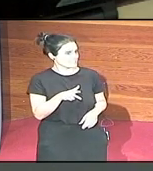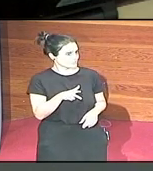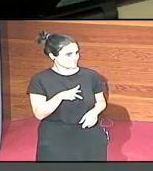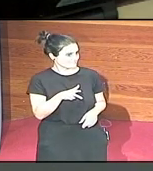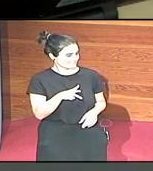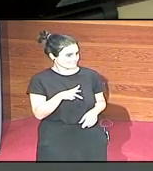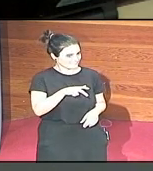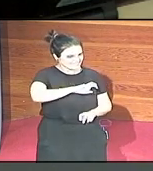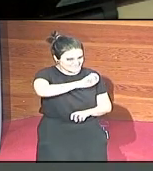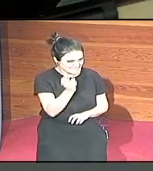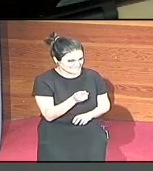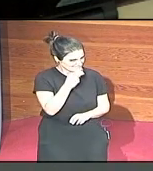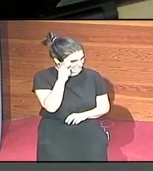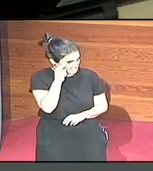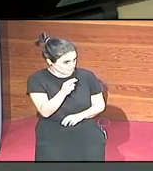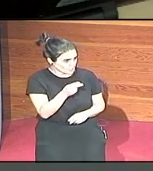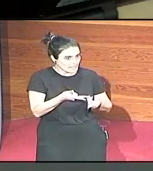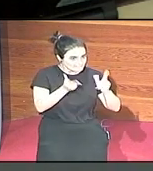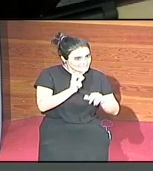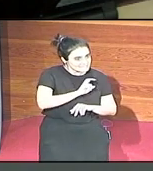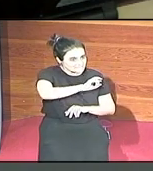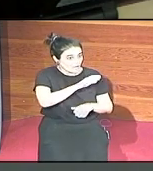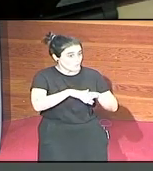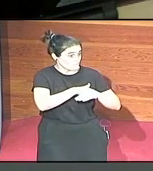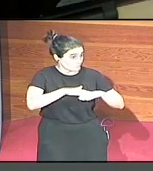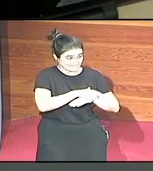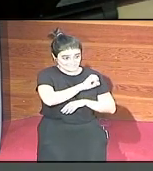el pluralismo y todas las demás libertades fundamentales.